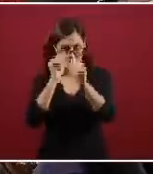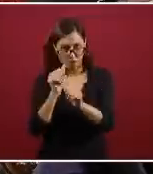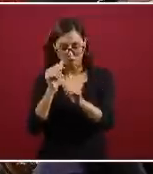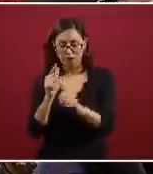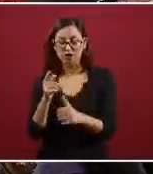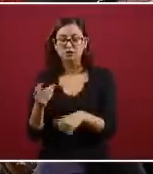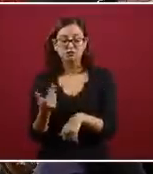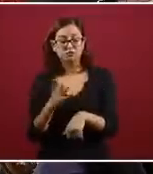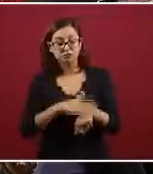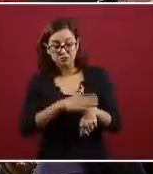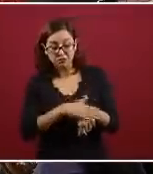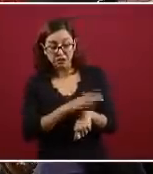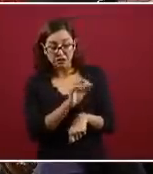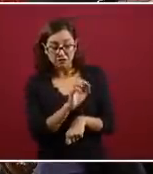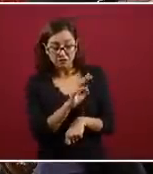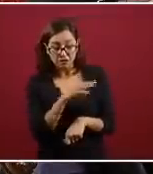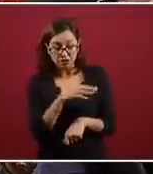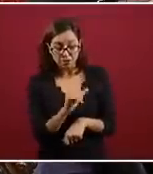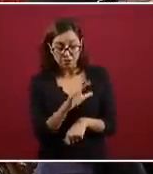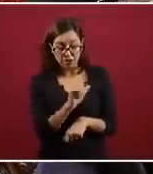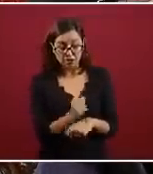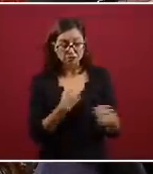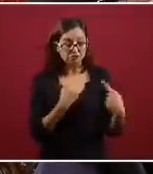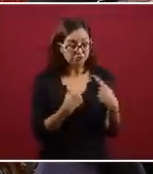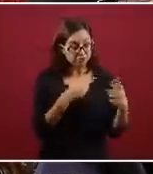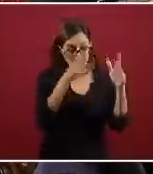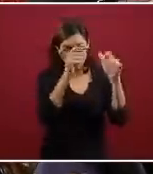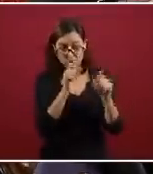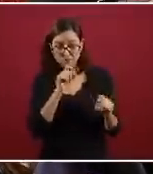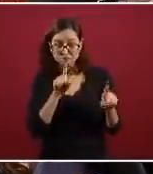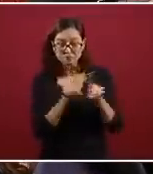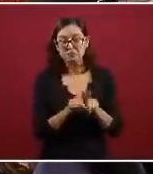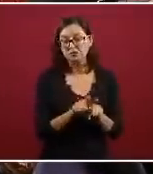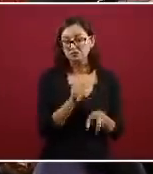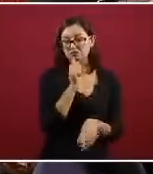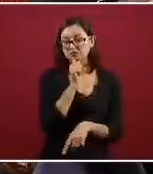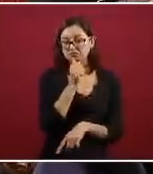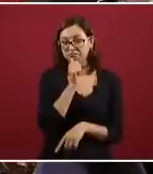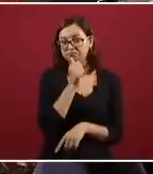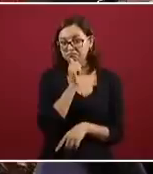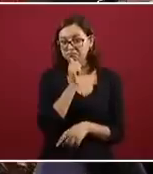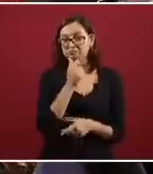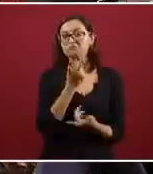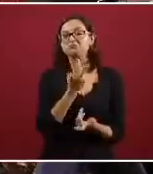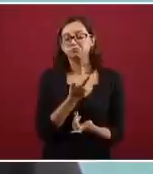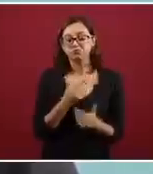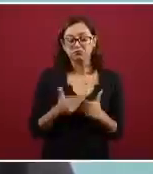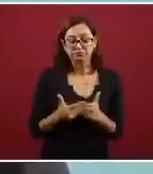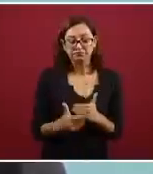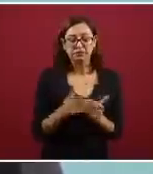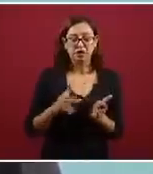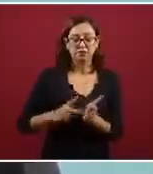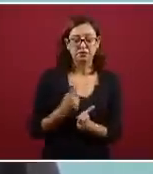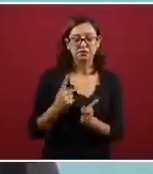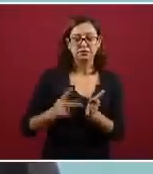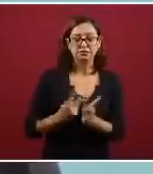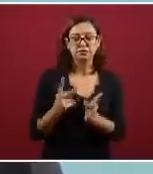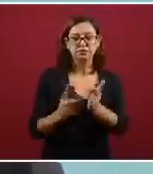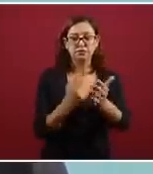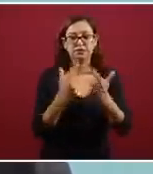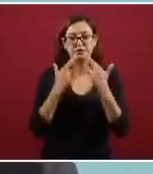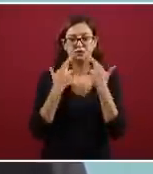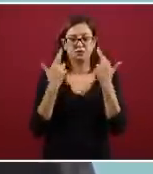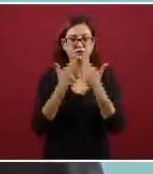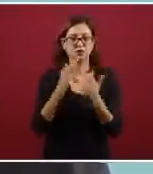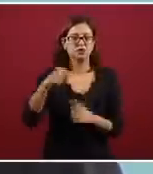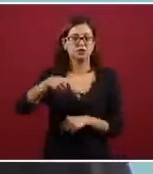Fermaca a lograr un acuerdo en beneficio del país. A partir de ello, se realizaron cuatro reuniones en el Salón Madero del